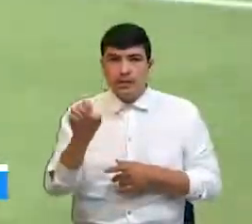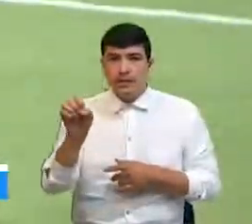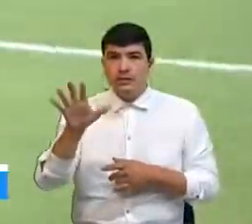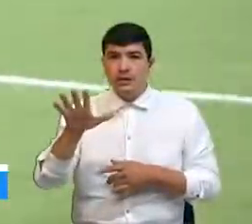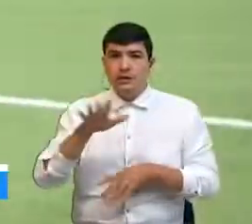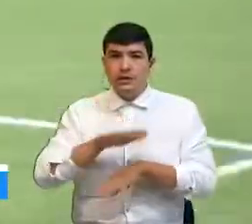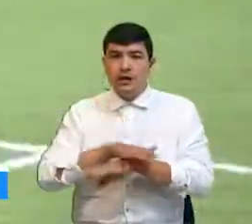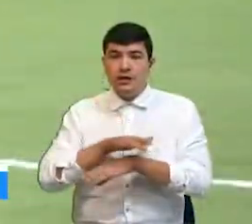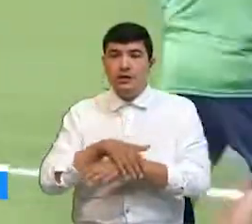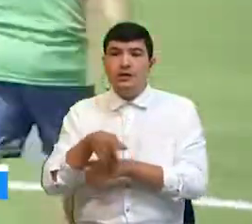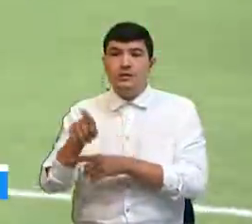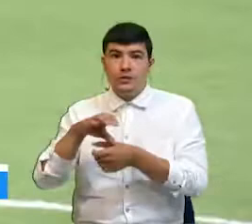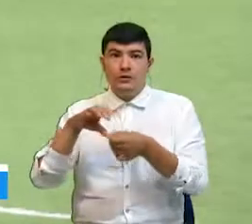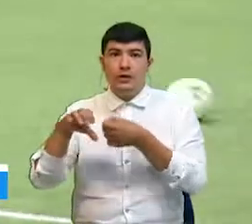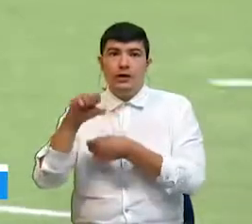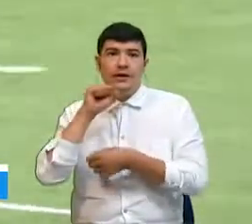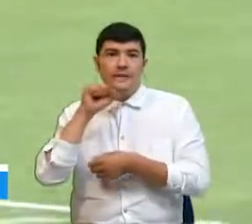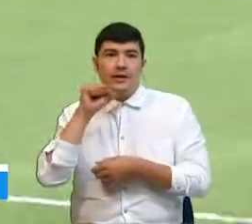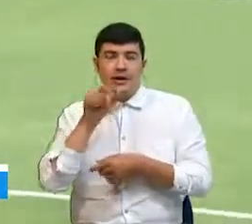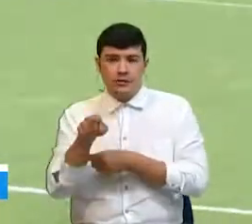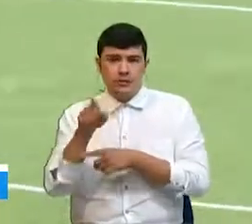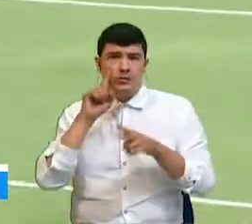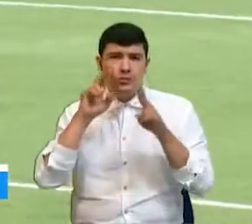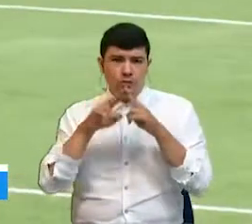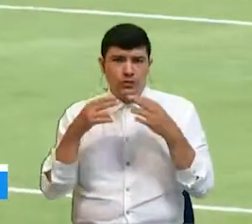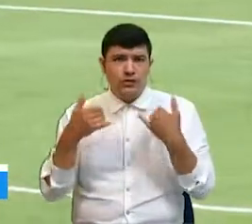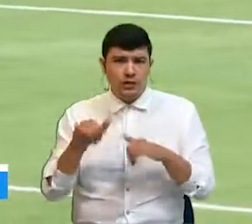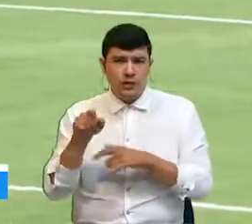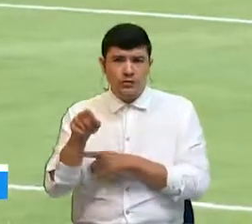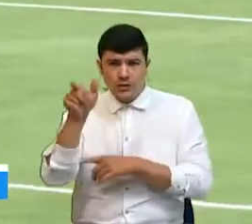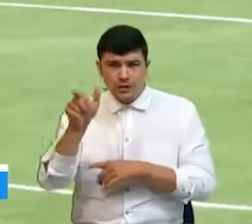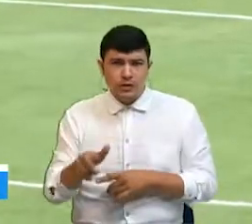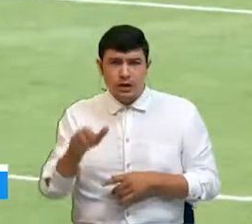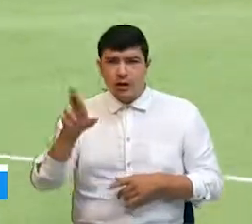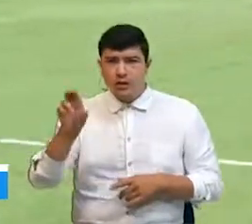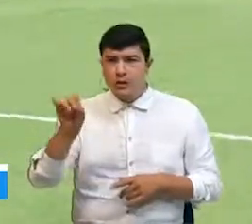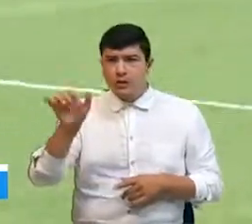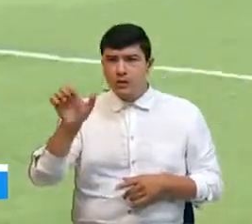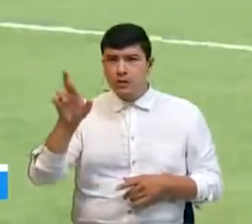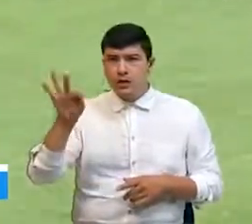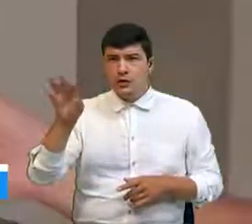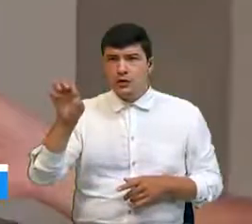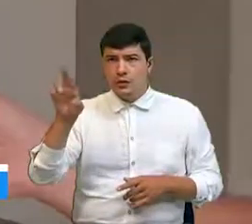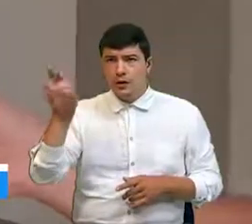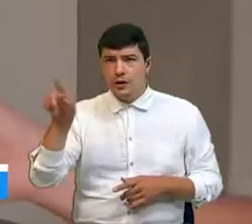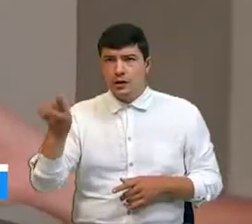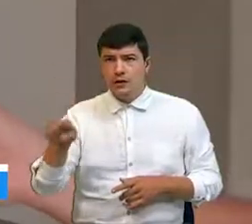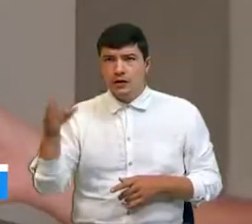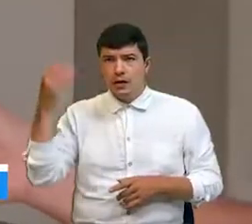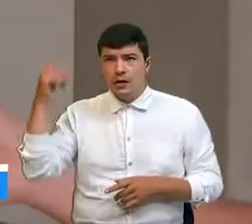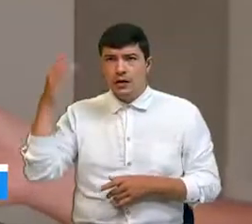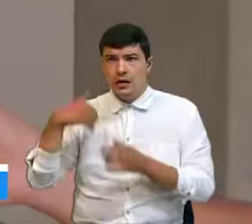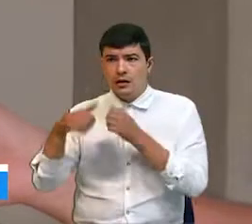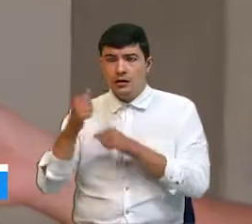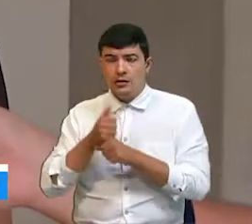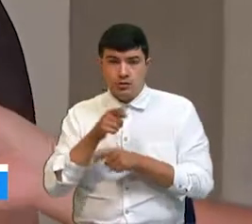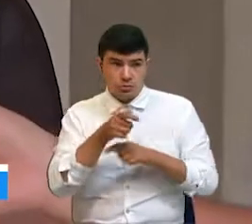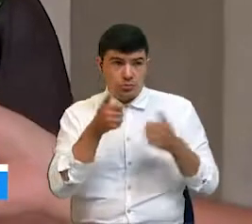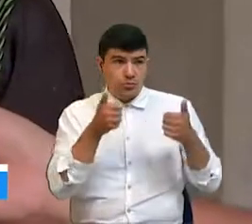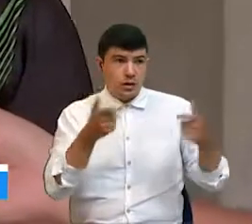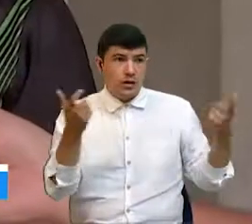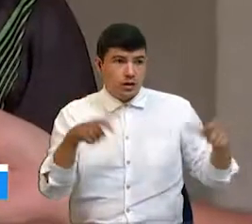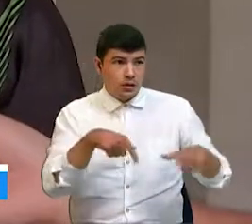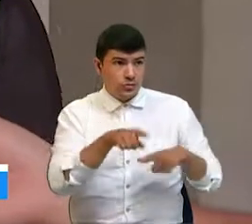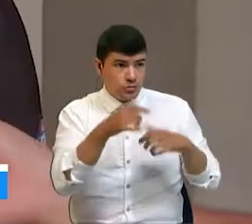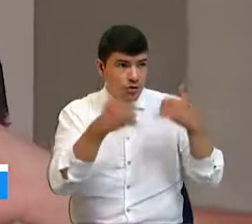Daniel Villa Zapata de Barranca Bermeja, plaza que conoce muy bien Roger Torres, quien jugó varios años en Alianza Petrolera. Sí, sí, es una buena cancha donde se puede jugar